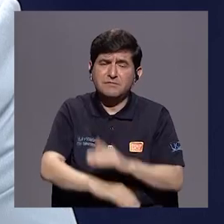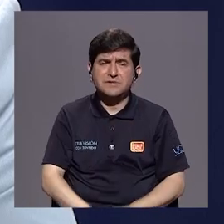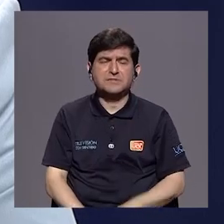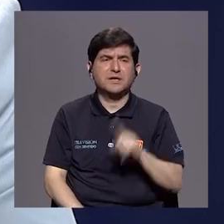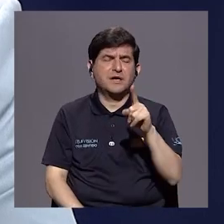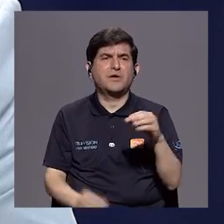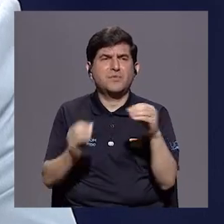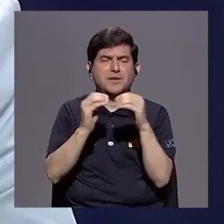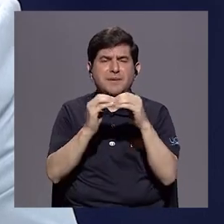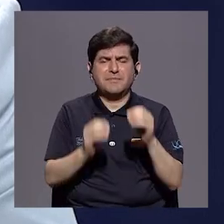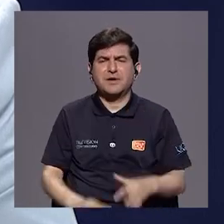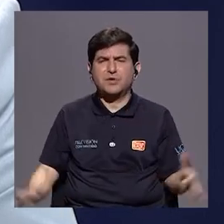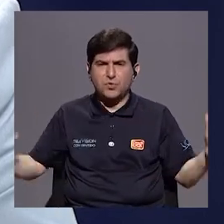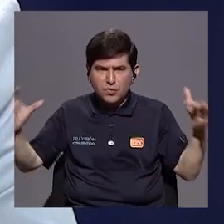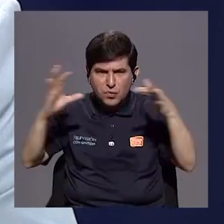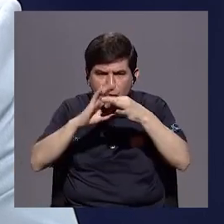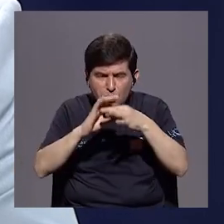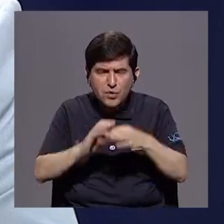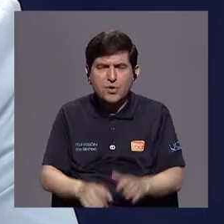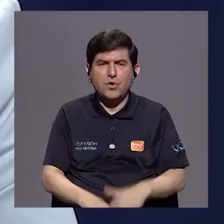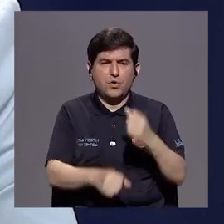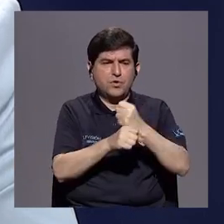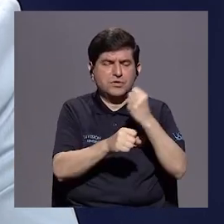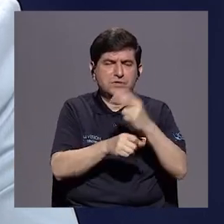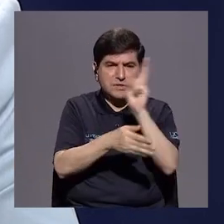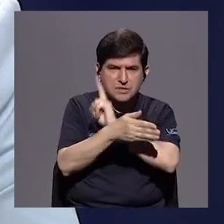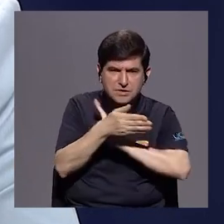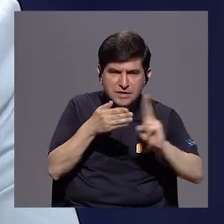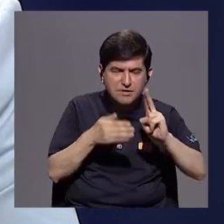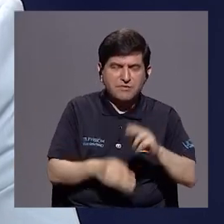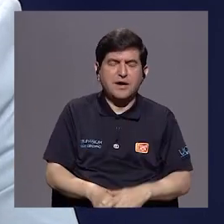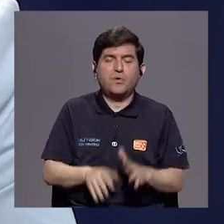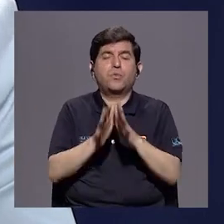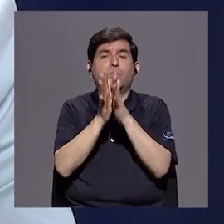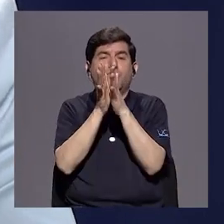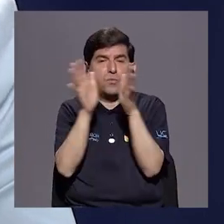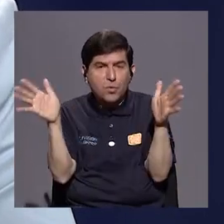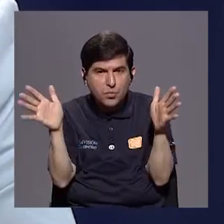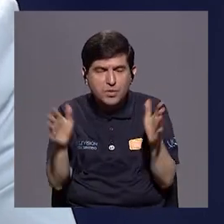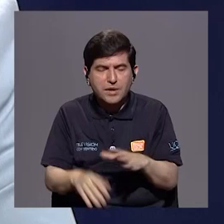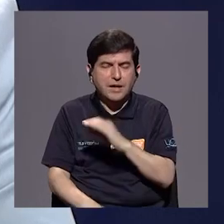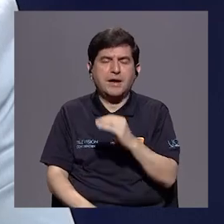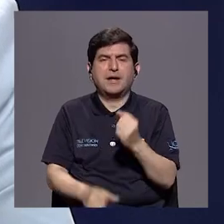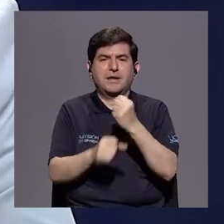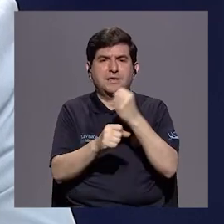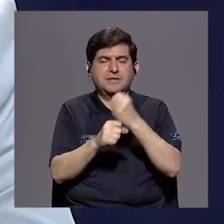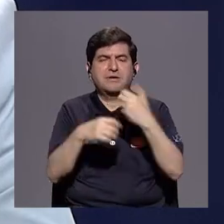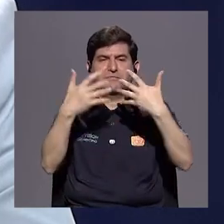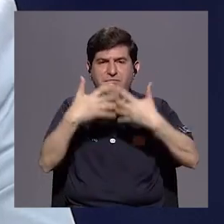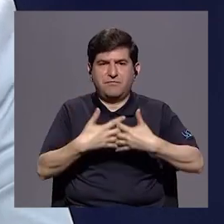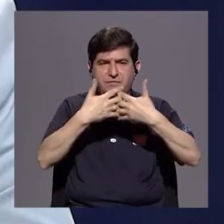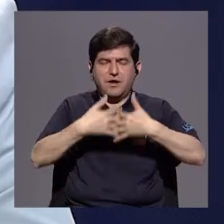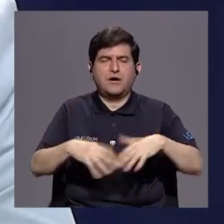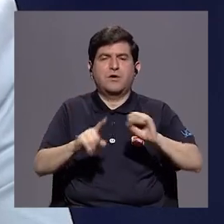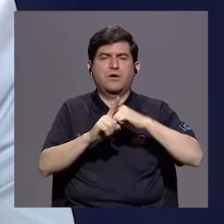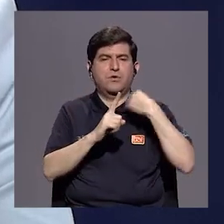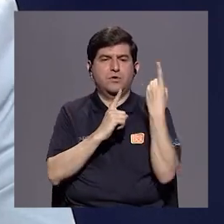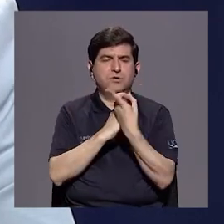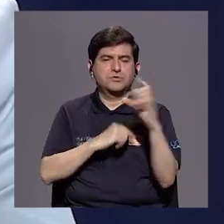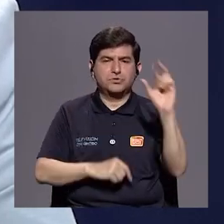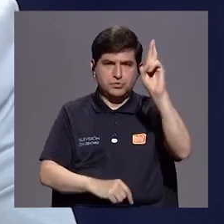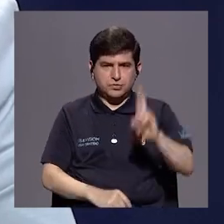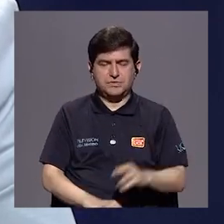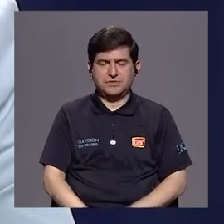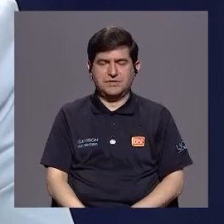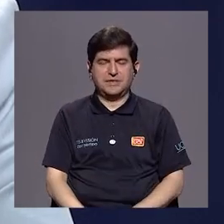hacia una mayor comunión entre lo que hacemos en las universidades públicas y lo que hacen la gente es así la sociedad